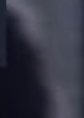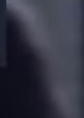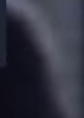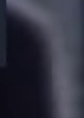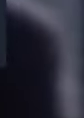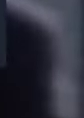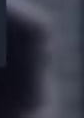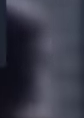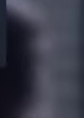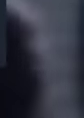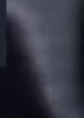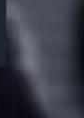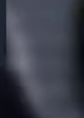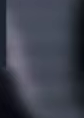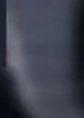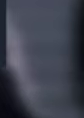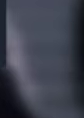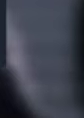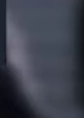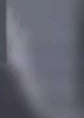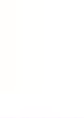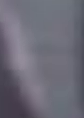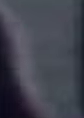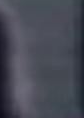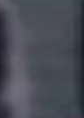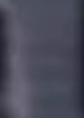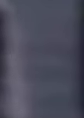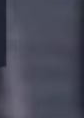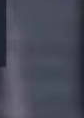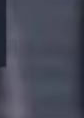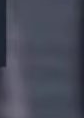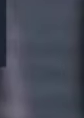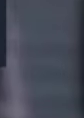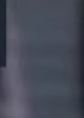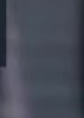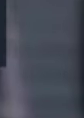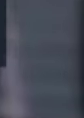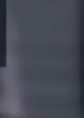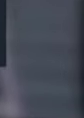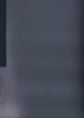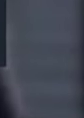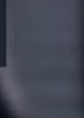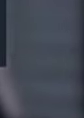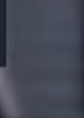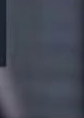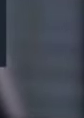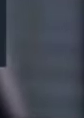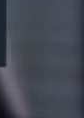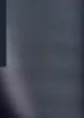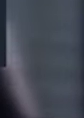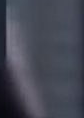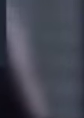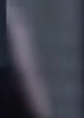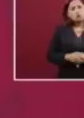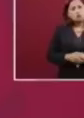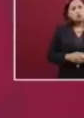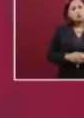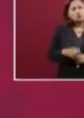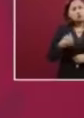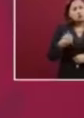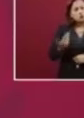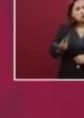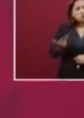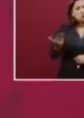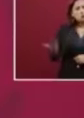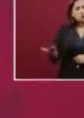cámaras esta iniciativa para darle para adelante al nuevo tratado. Pues tú, ¿cuál tratado? Ya sí, después